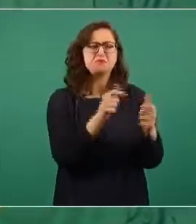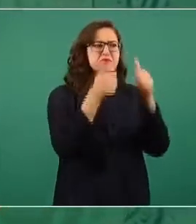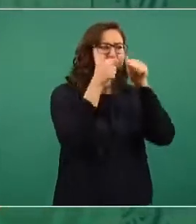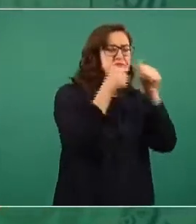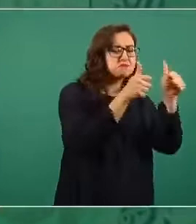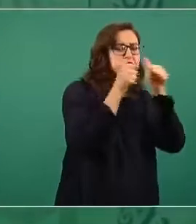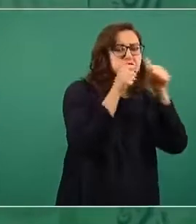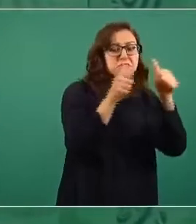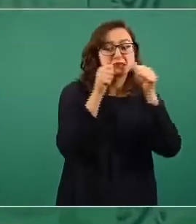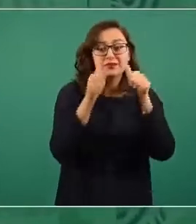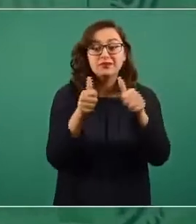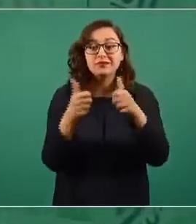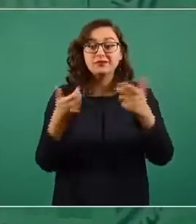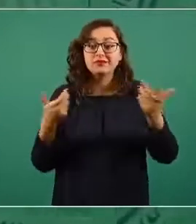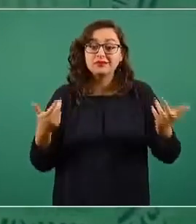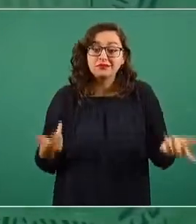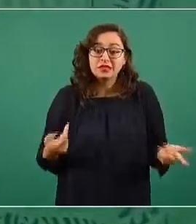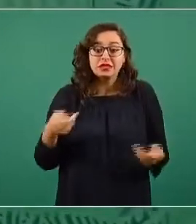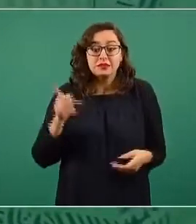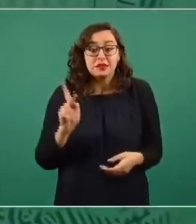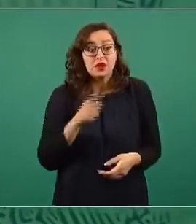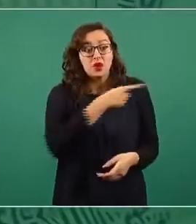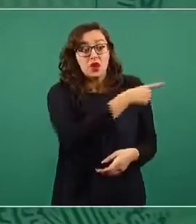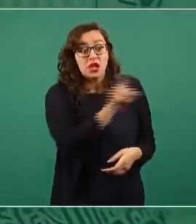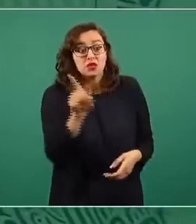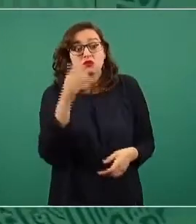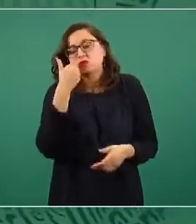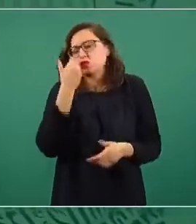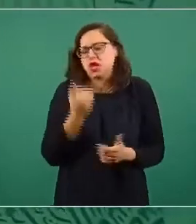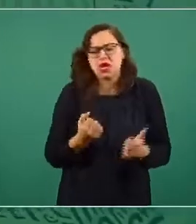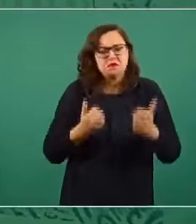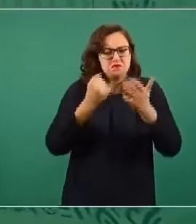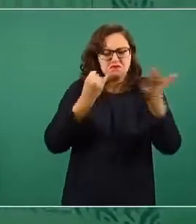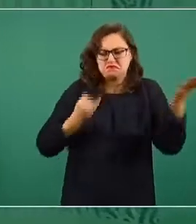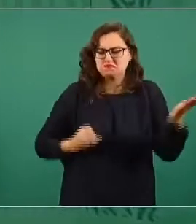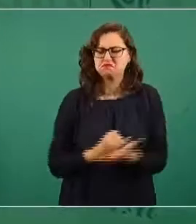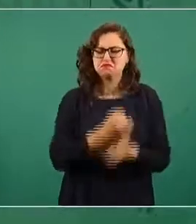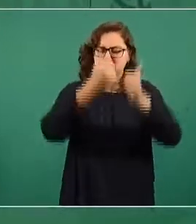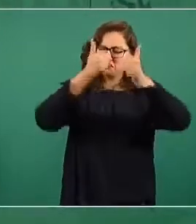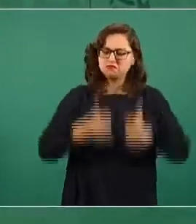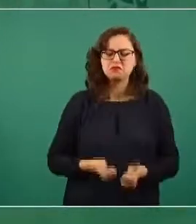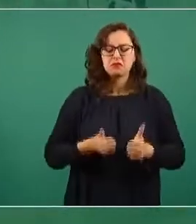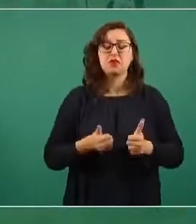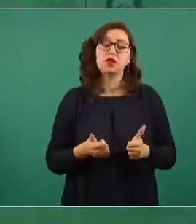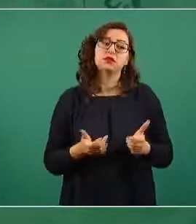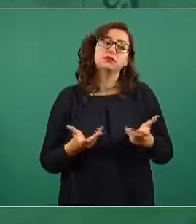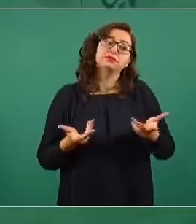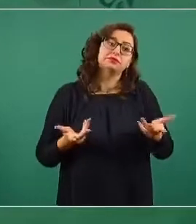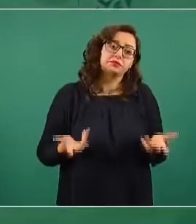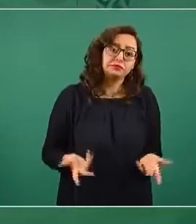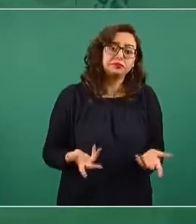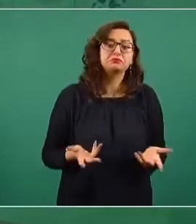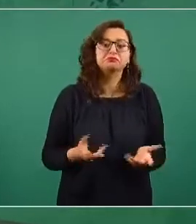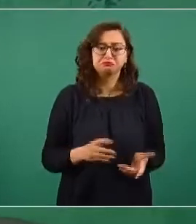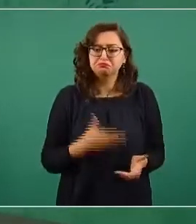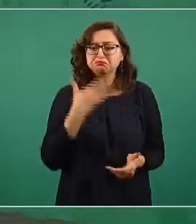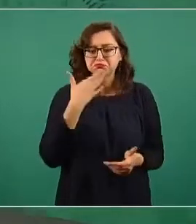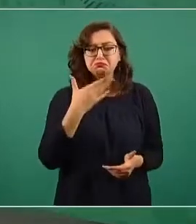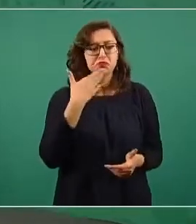Si ellos su decisión ha sido quedarse afuera de la Secretaría de Gobernación en una